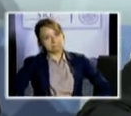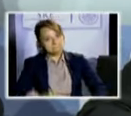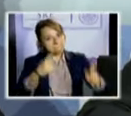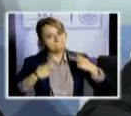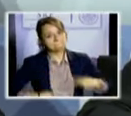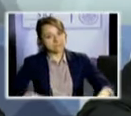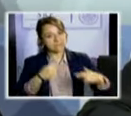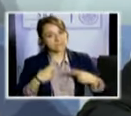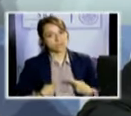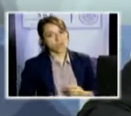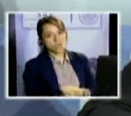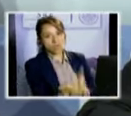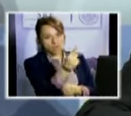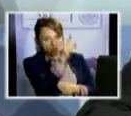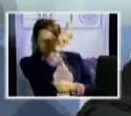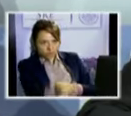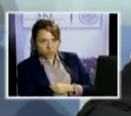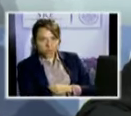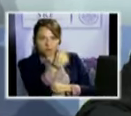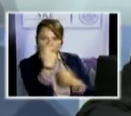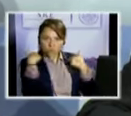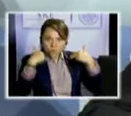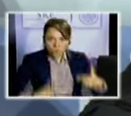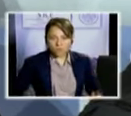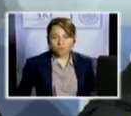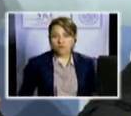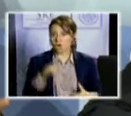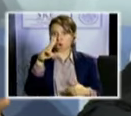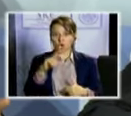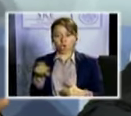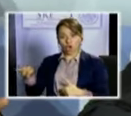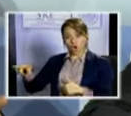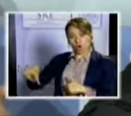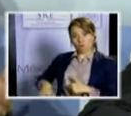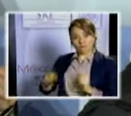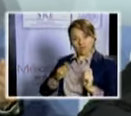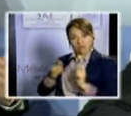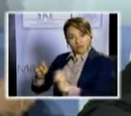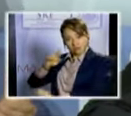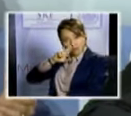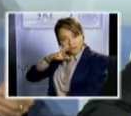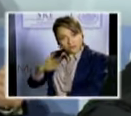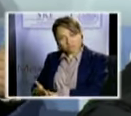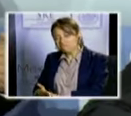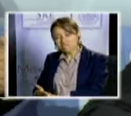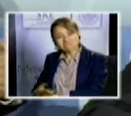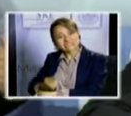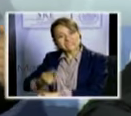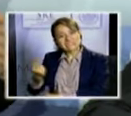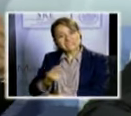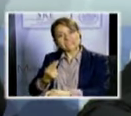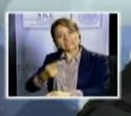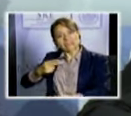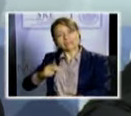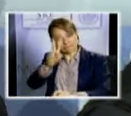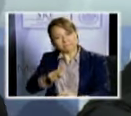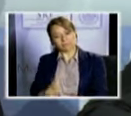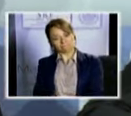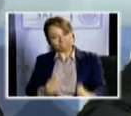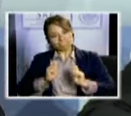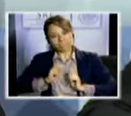es la sociedad la que tiene que resolver. Si ese debate no incluye, y